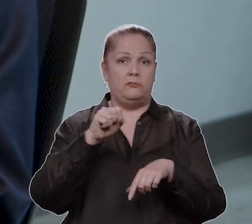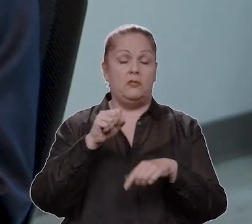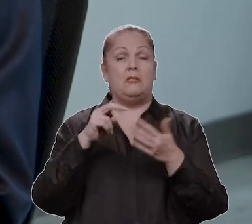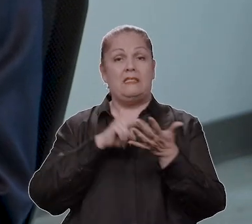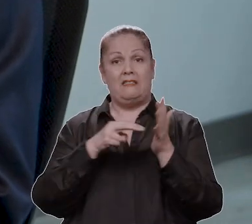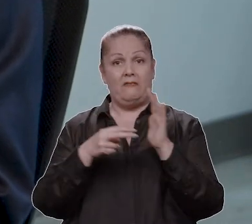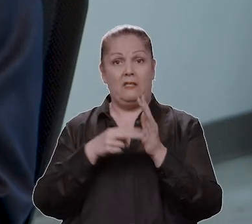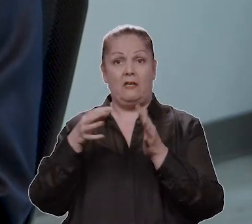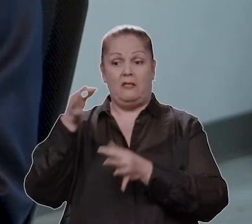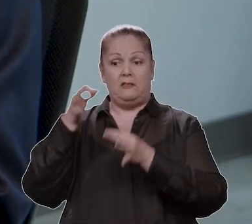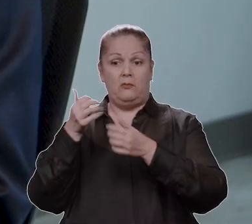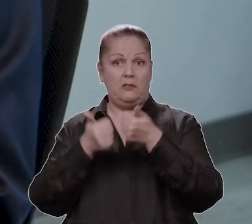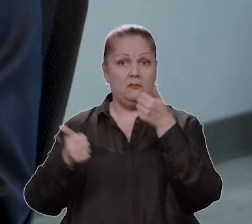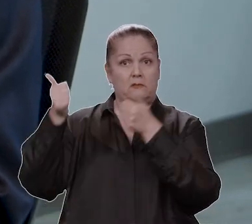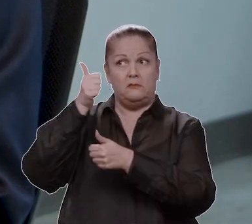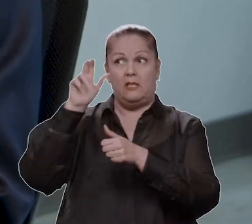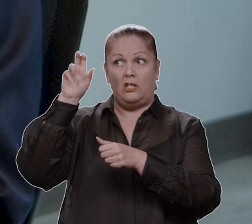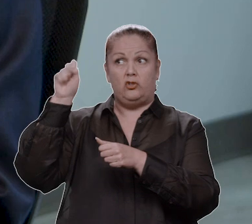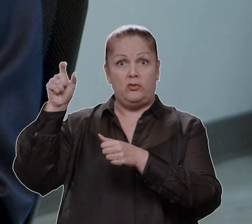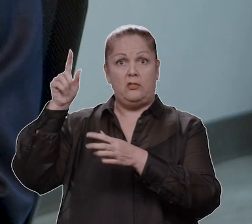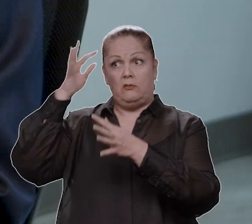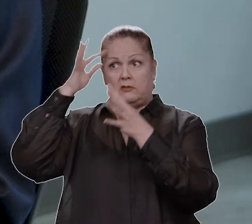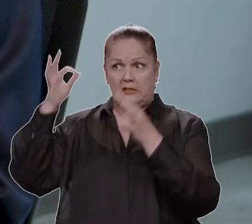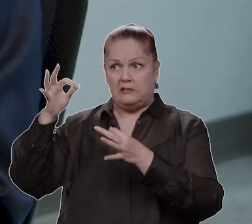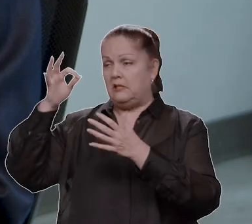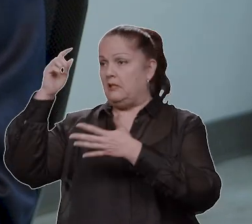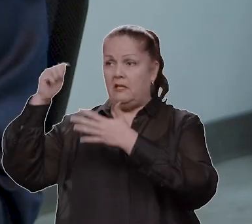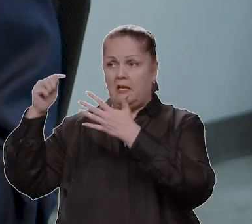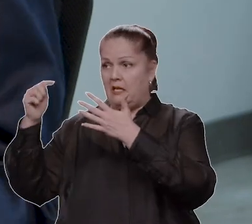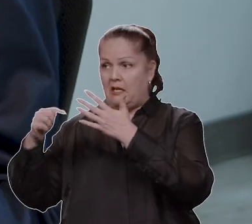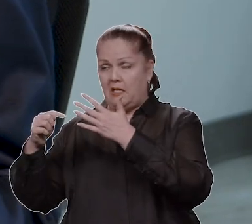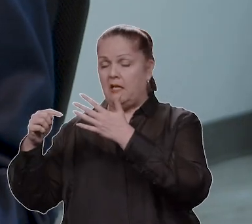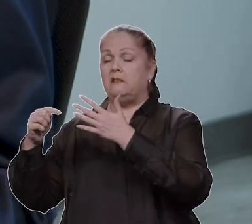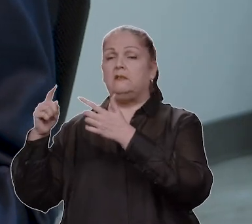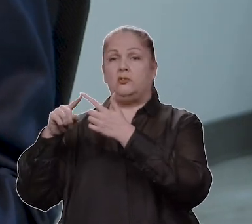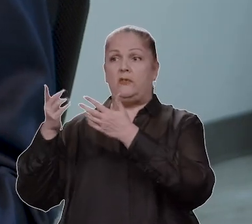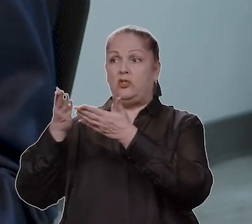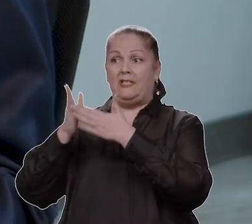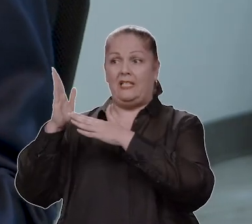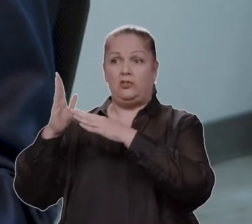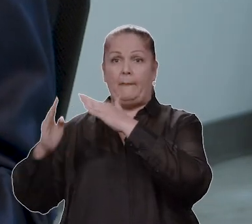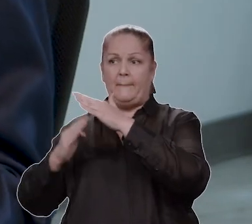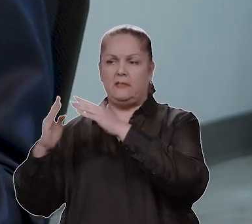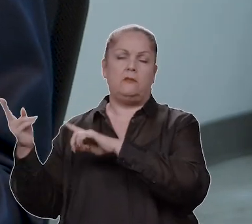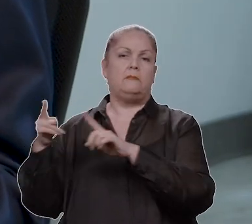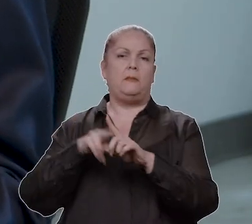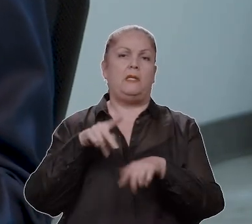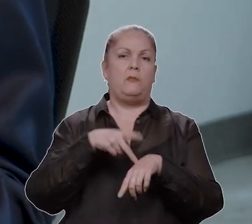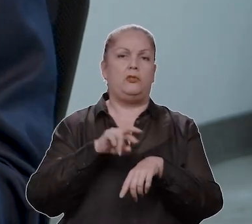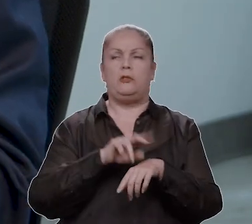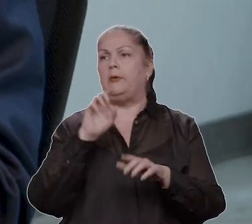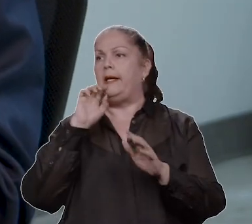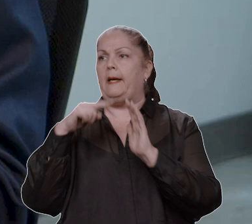aquellas decisiones del Tribunal Supremo de Estados Unidos en el cual interpreten el alcance de esos derechos fundamentales, como por